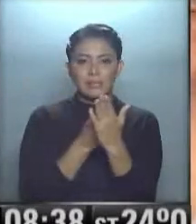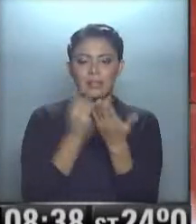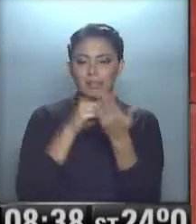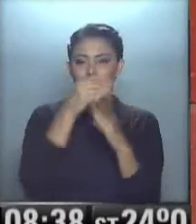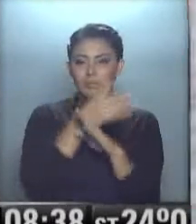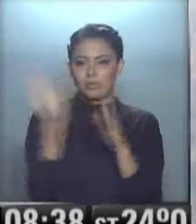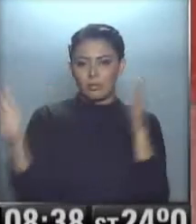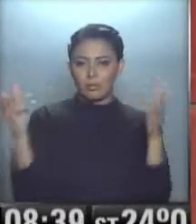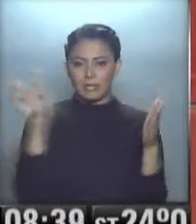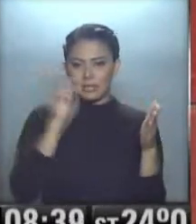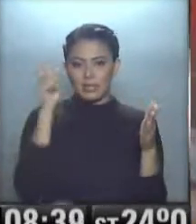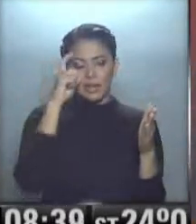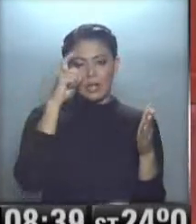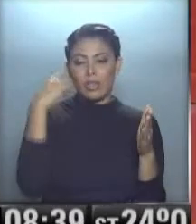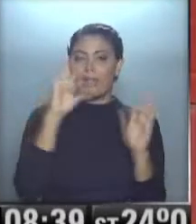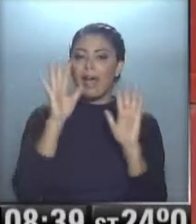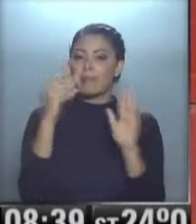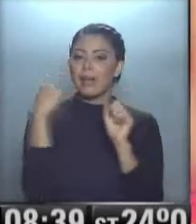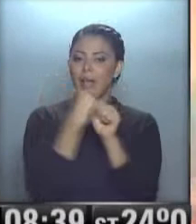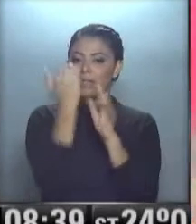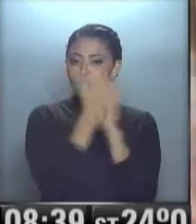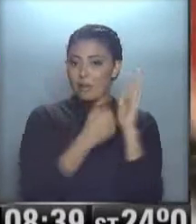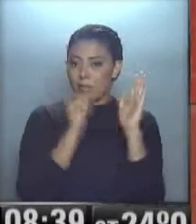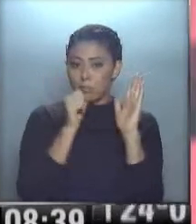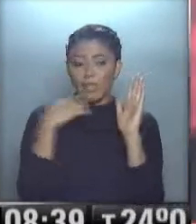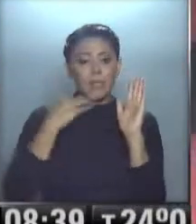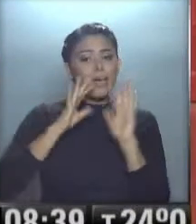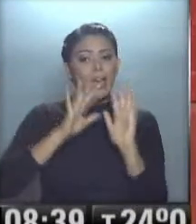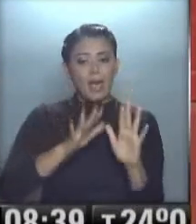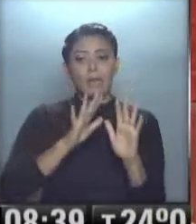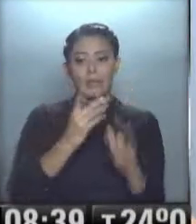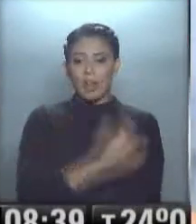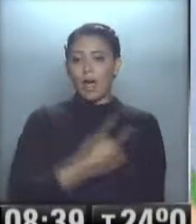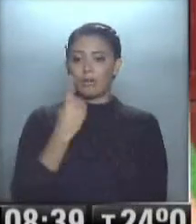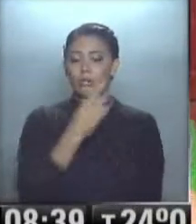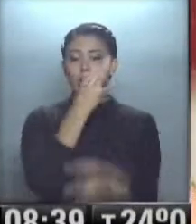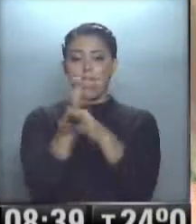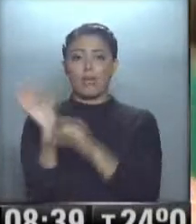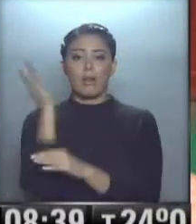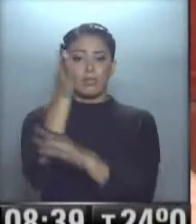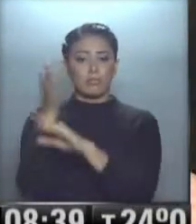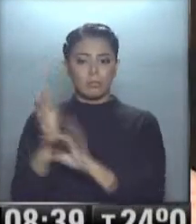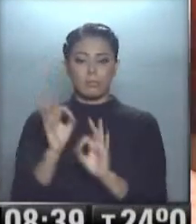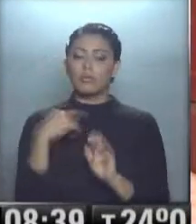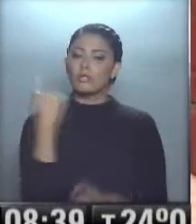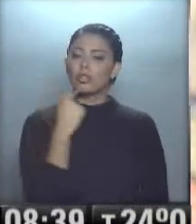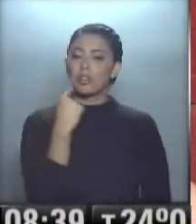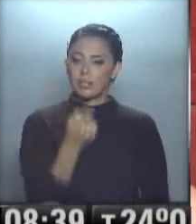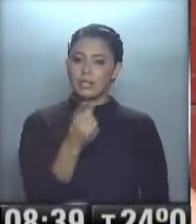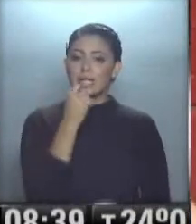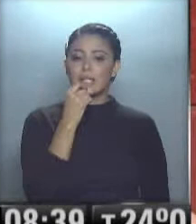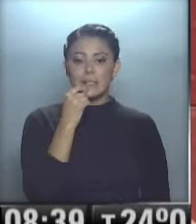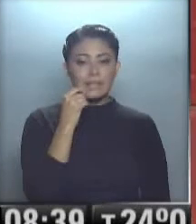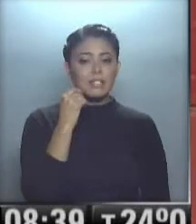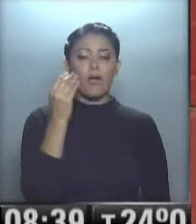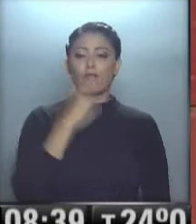enero, que hay que esperar esos listados. Que había que sí o sí esperar el regreso de las autoridades a las escuelas, y lo que nosotros le planteamos es que si hubiera habido